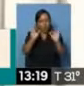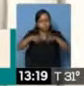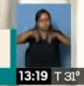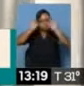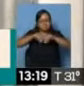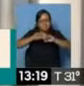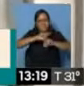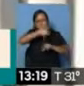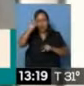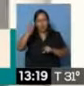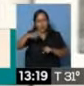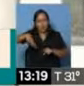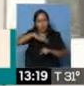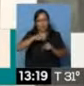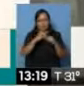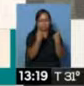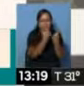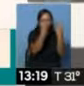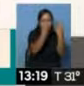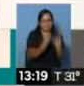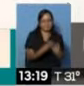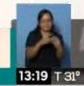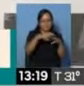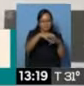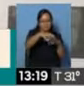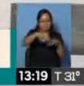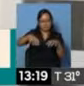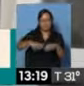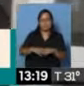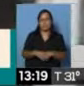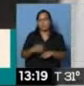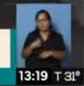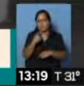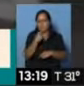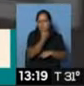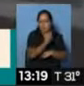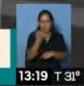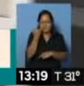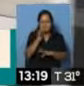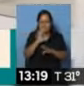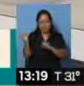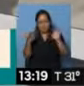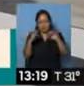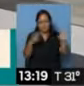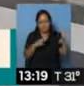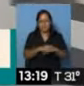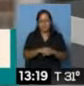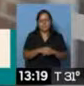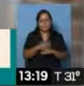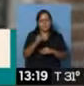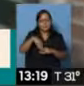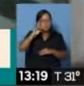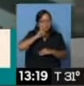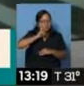predio y de cada uno de los pabellones eh tengo que hacer la pregunta que todos nos hacíamos ya están trasladando a los internos de mayor